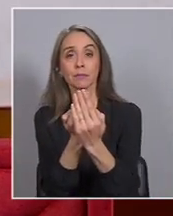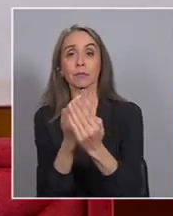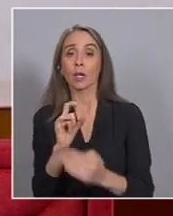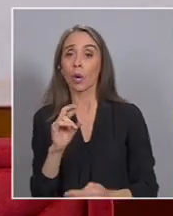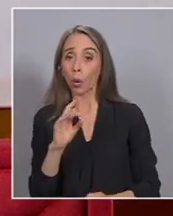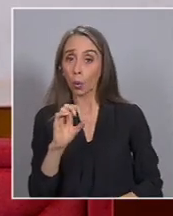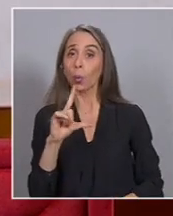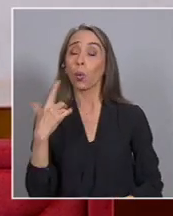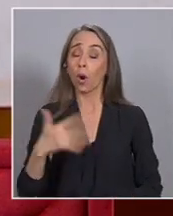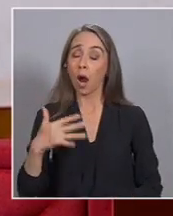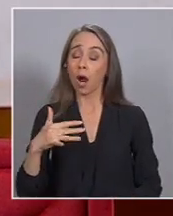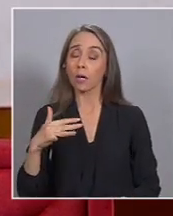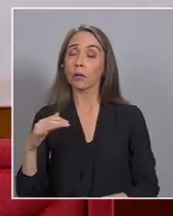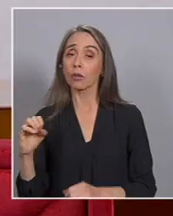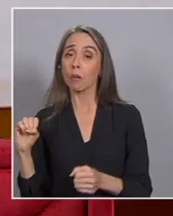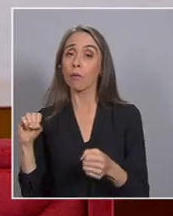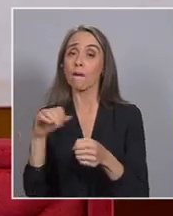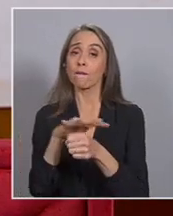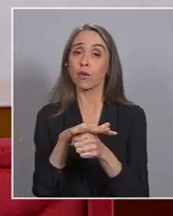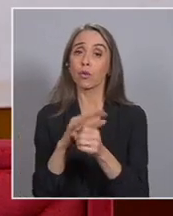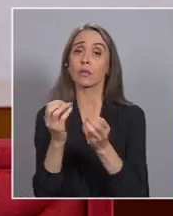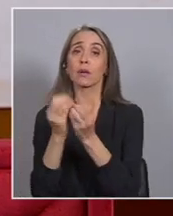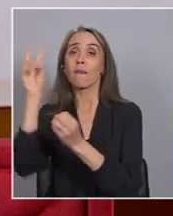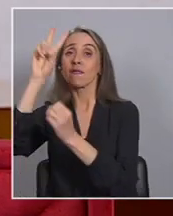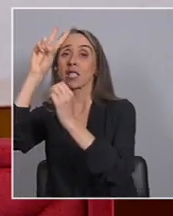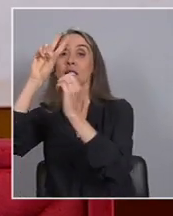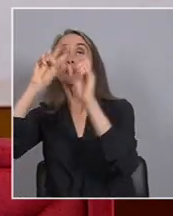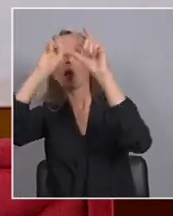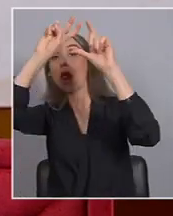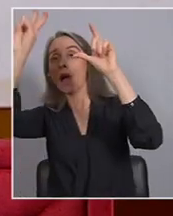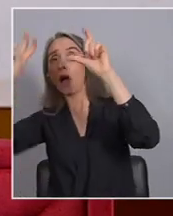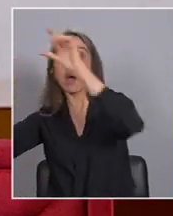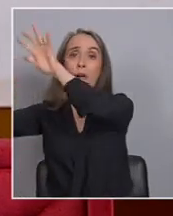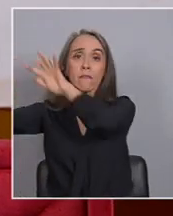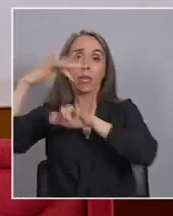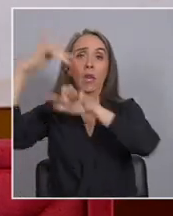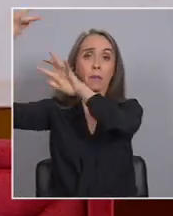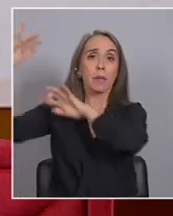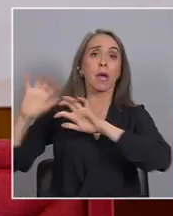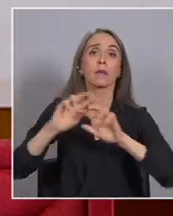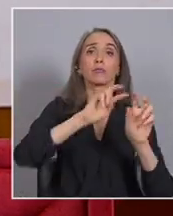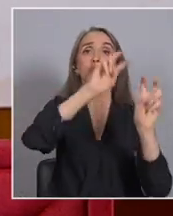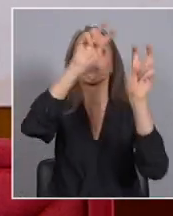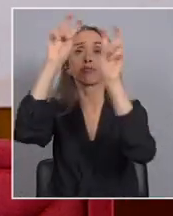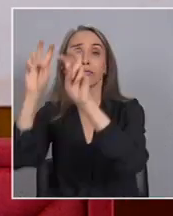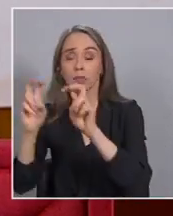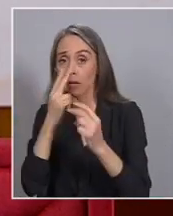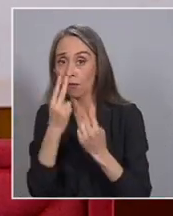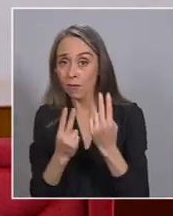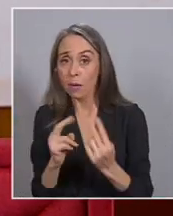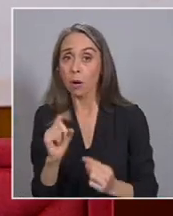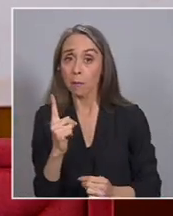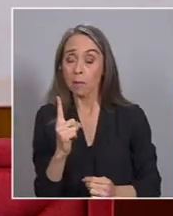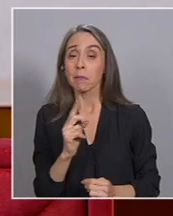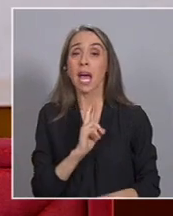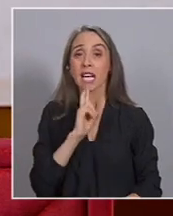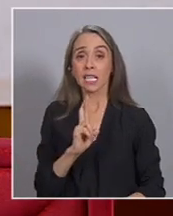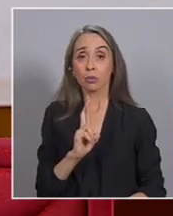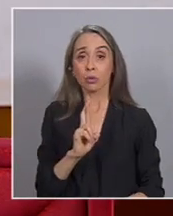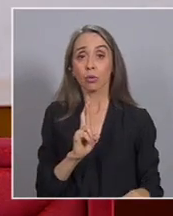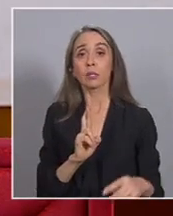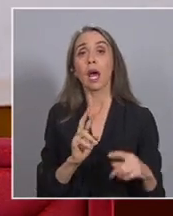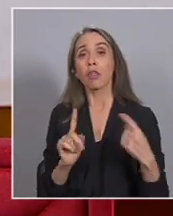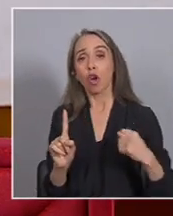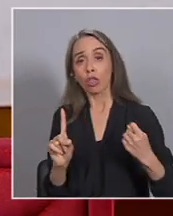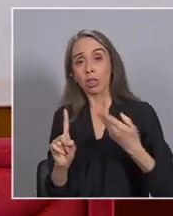crueles consecuencias del éxodo venezolano, y ya vemos los primeros resultados con un trato de